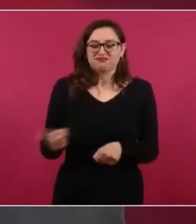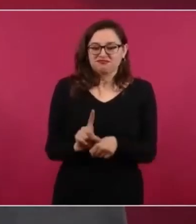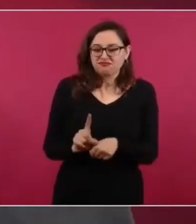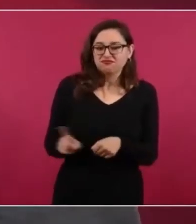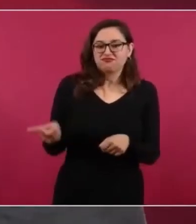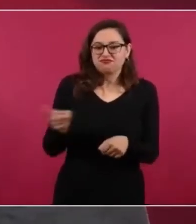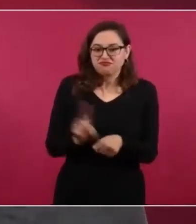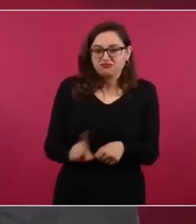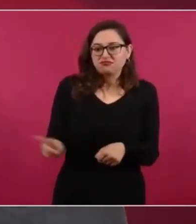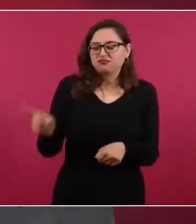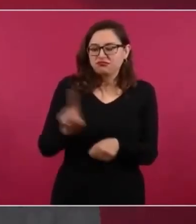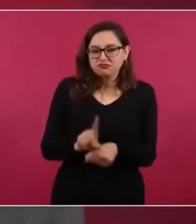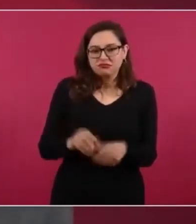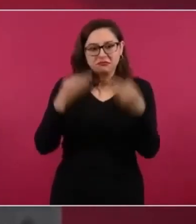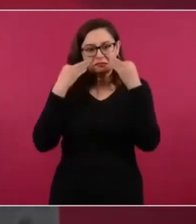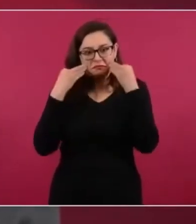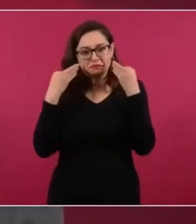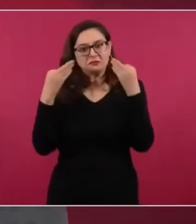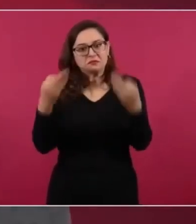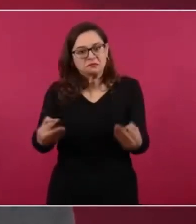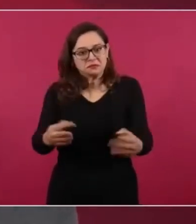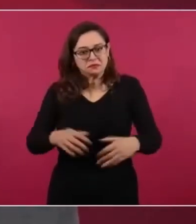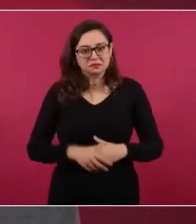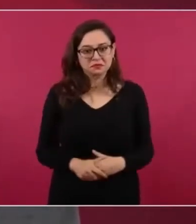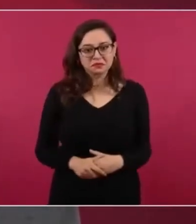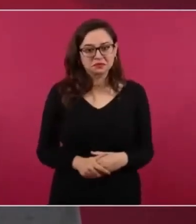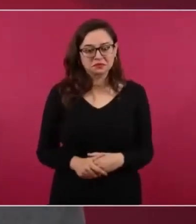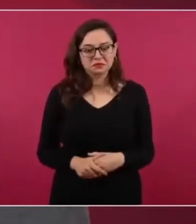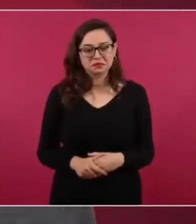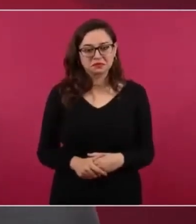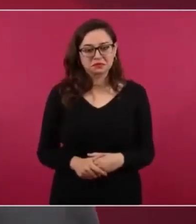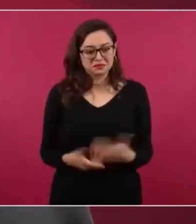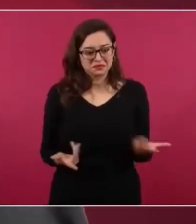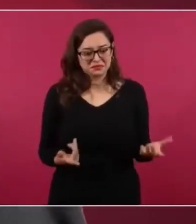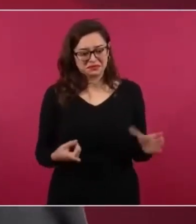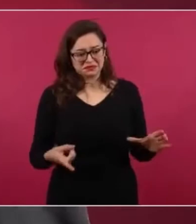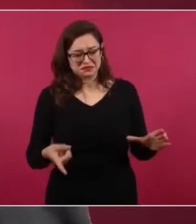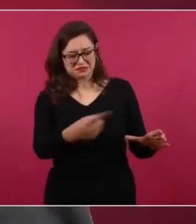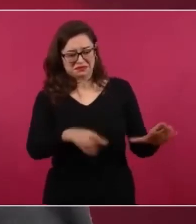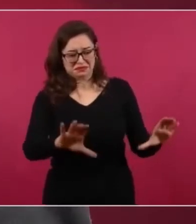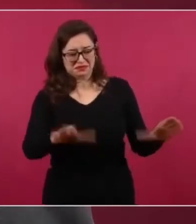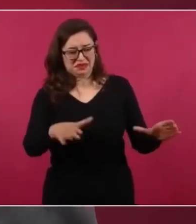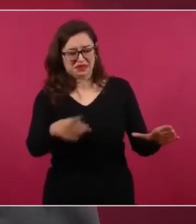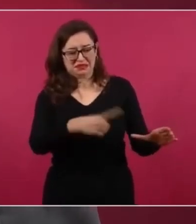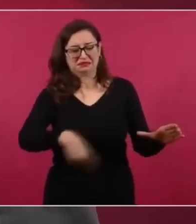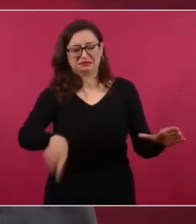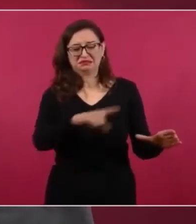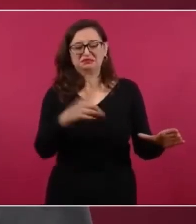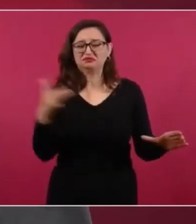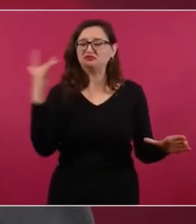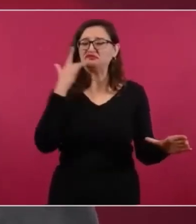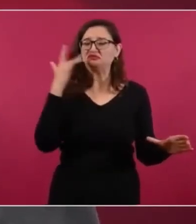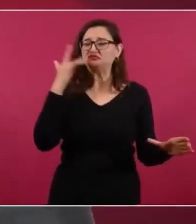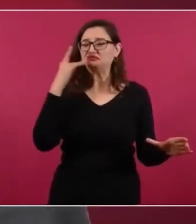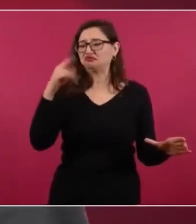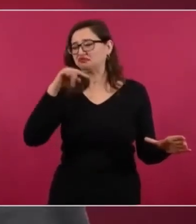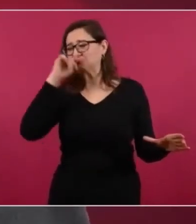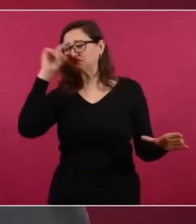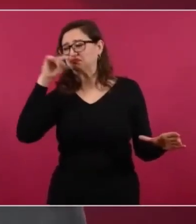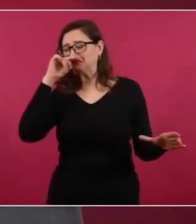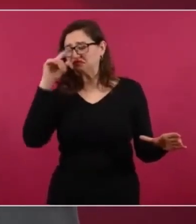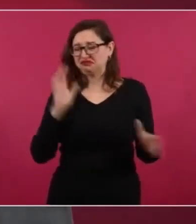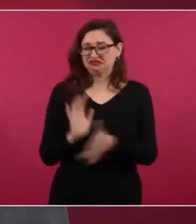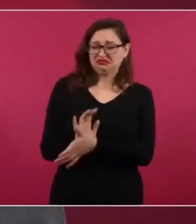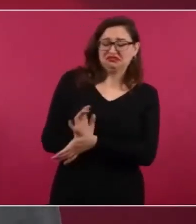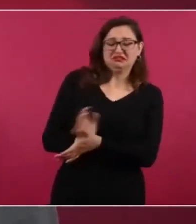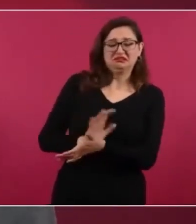¿Qué acaso estos clasistas, racistas, conservadores a los que enfrentamos todos